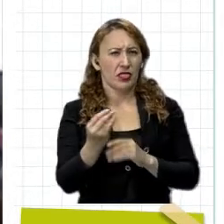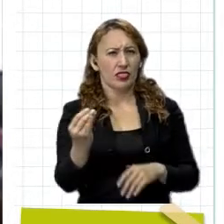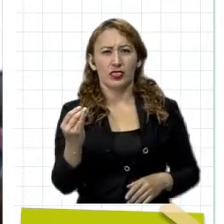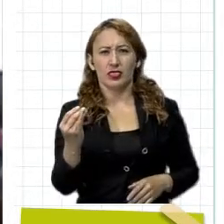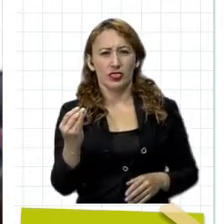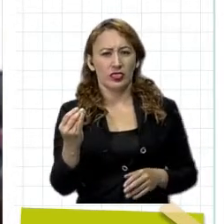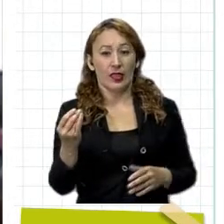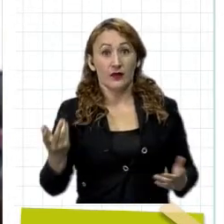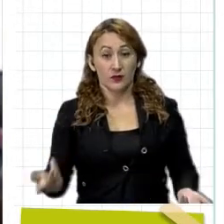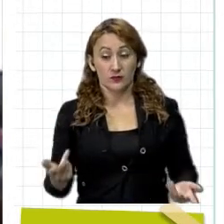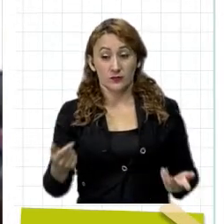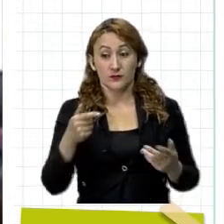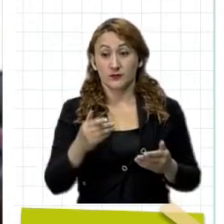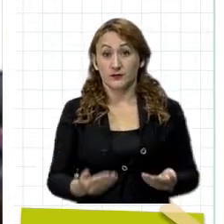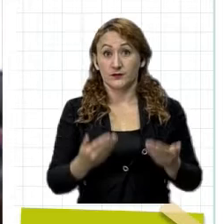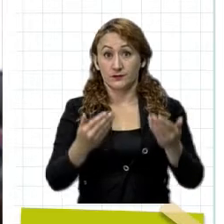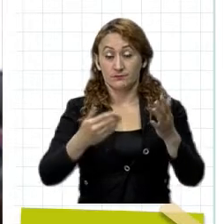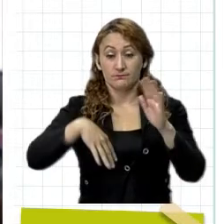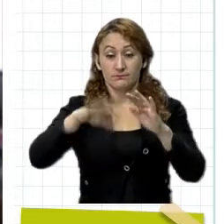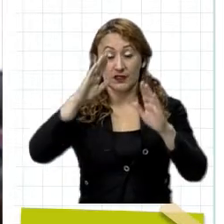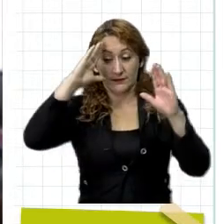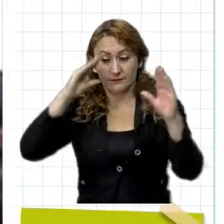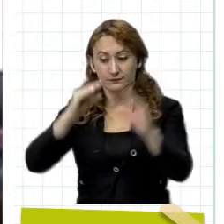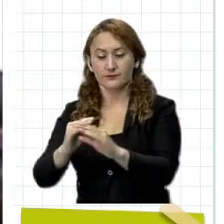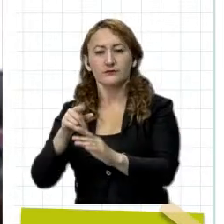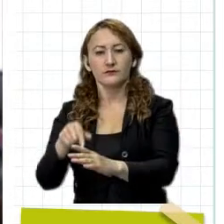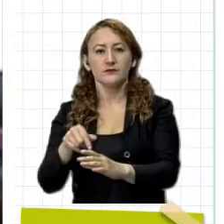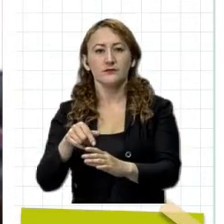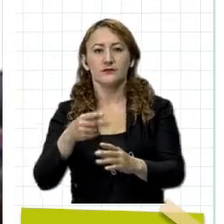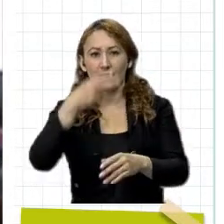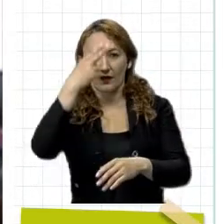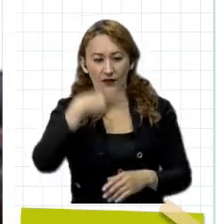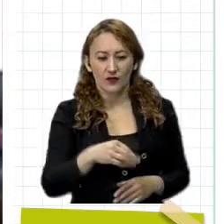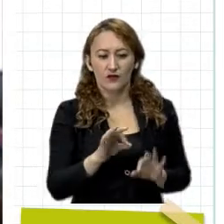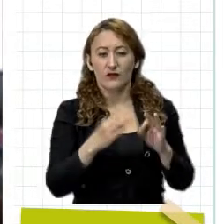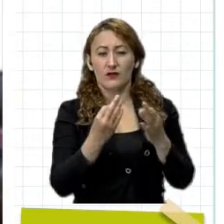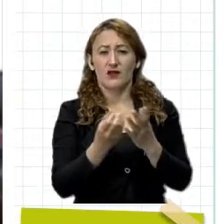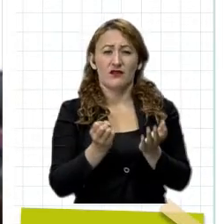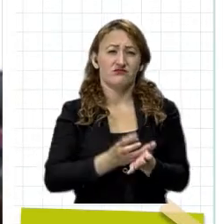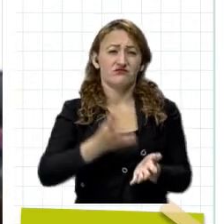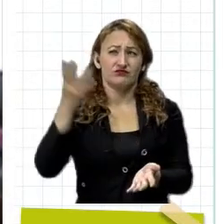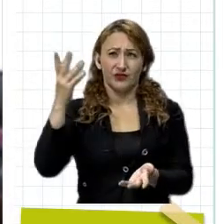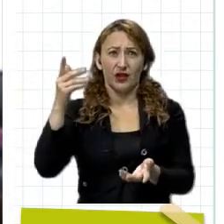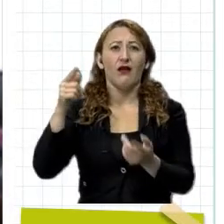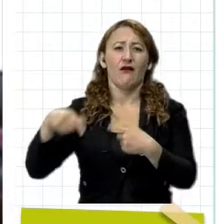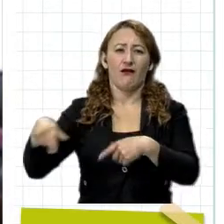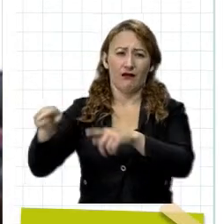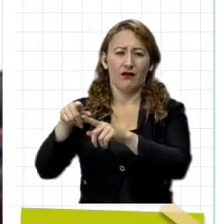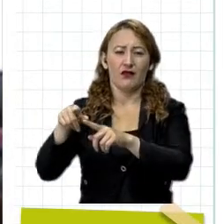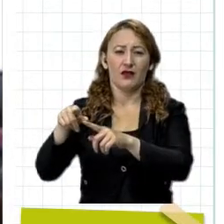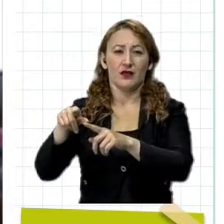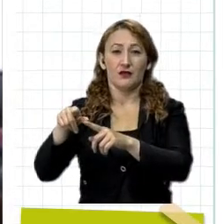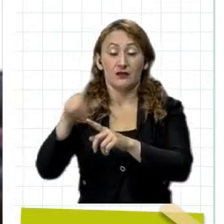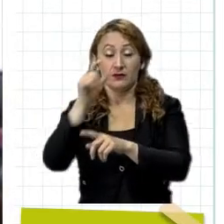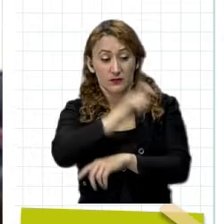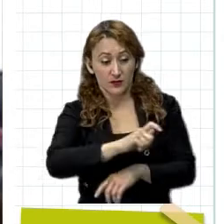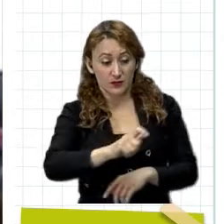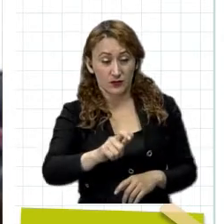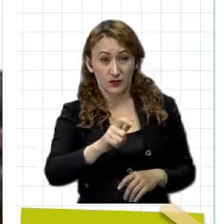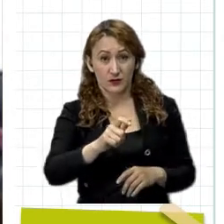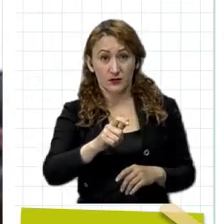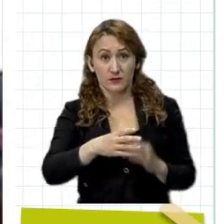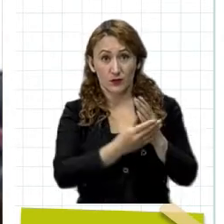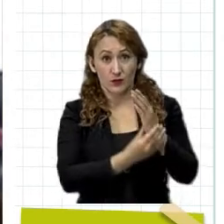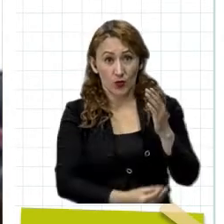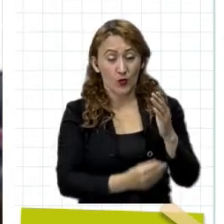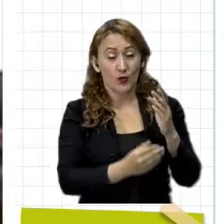ya que esta favorece ante todo el desempeño de los hijos de las familias ricas, mientras penaliza el trabajo de los hijos de